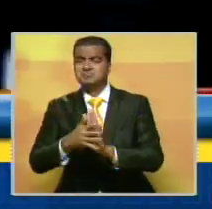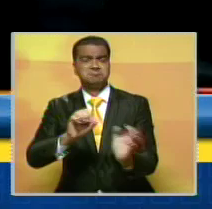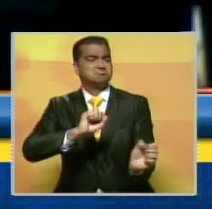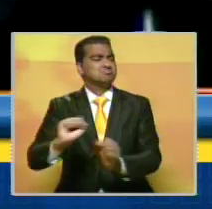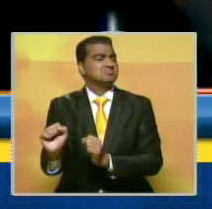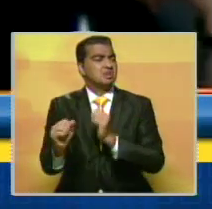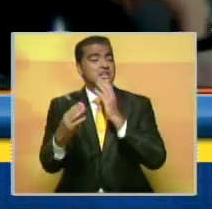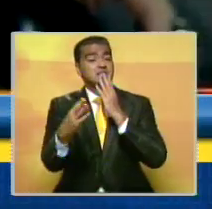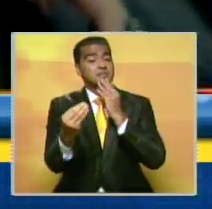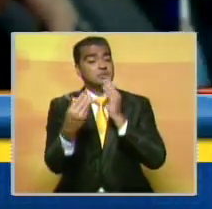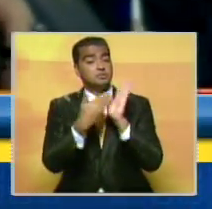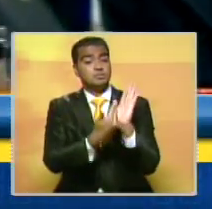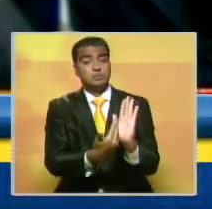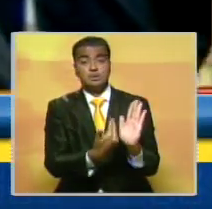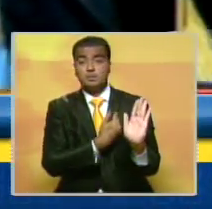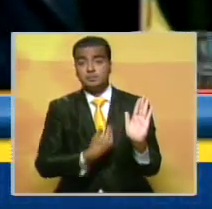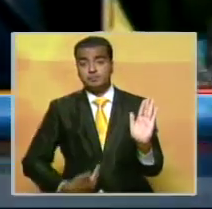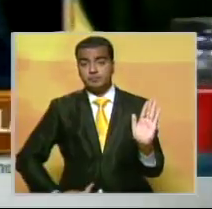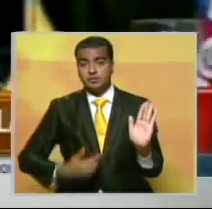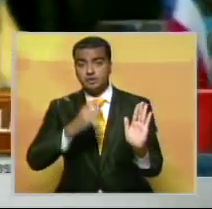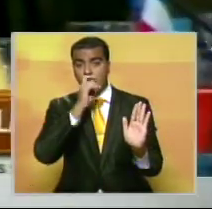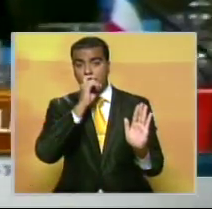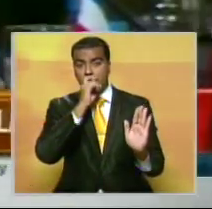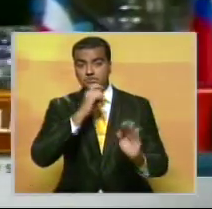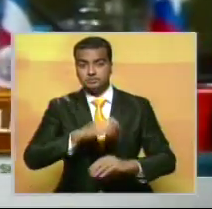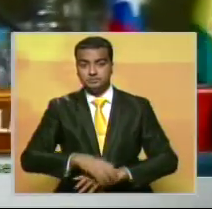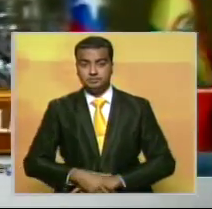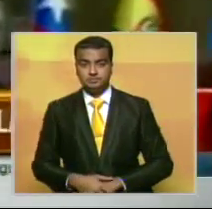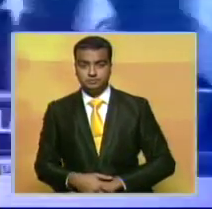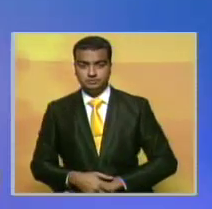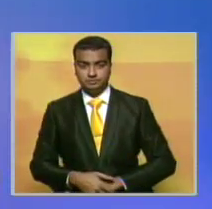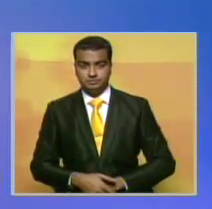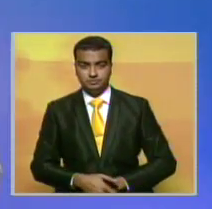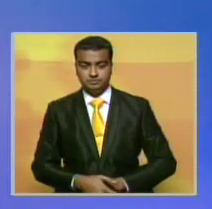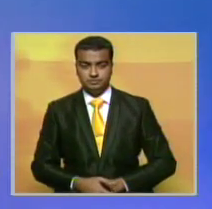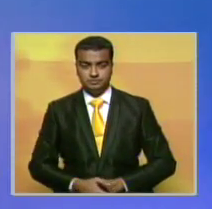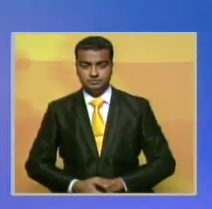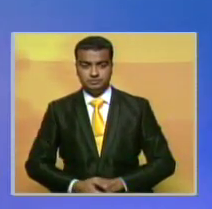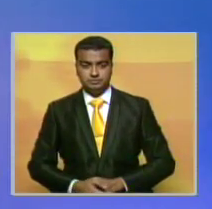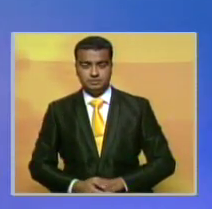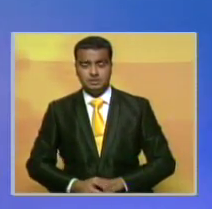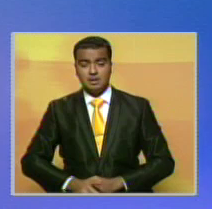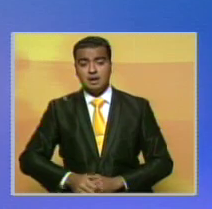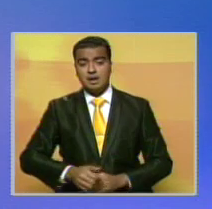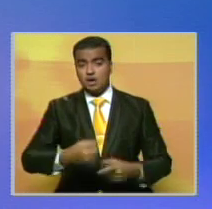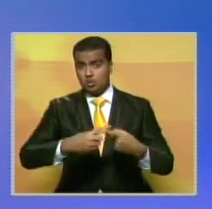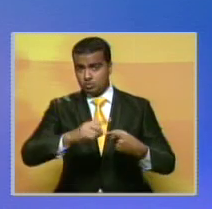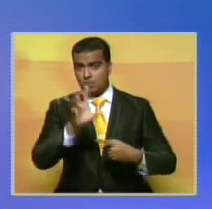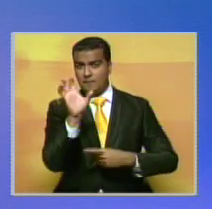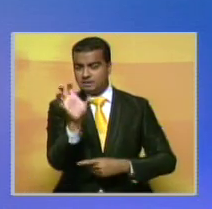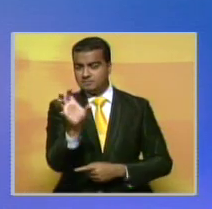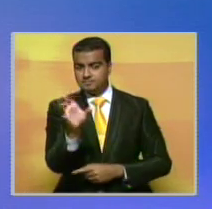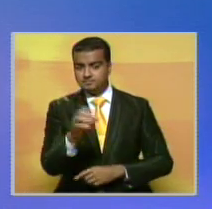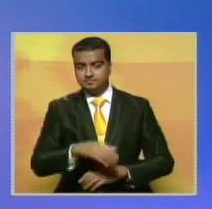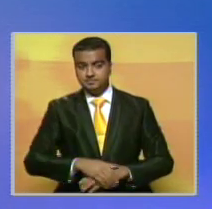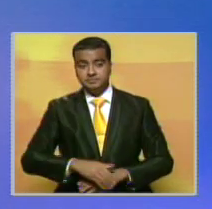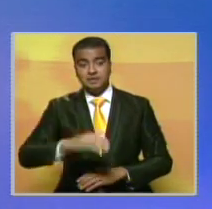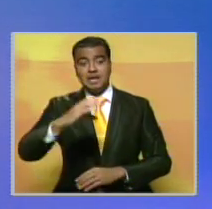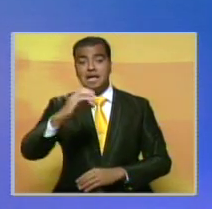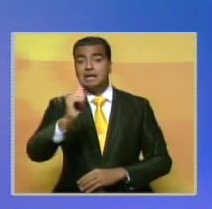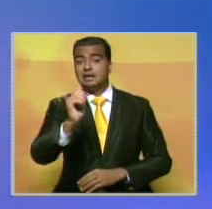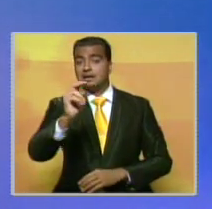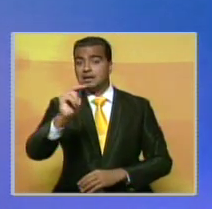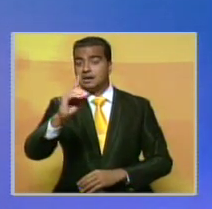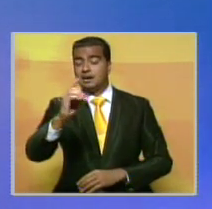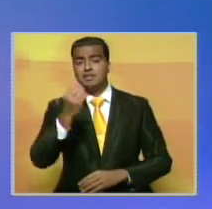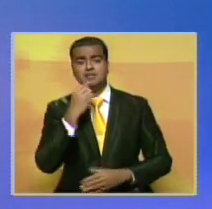al diálogo propuesto por el presidente de la República, Nicolás Maduro. Más allá de nuestras fronteras, el gobierno de Canadá reiteró el llamado